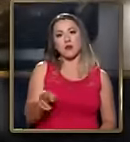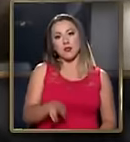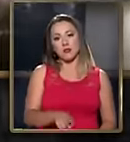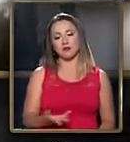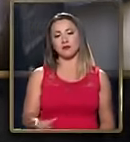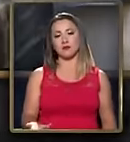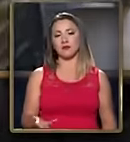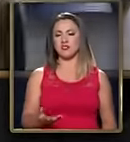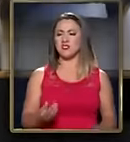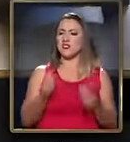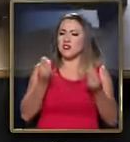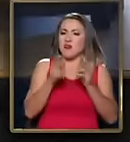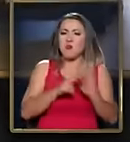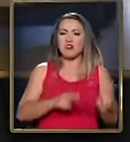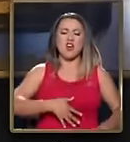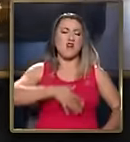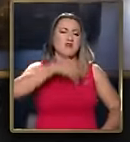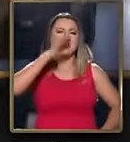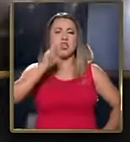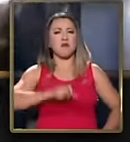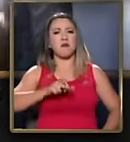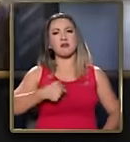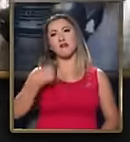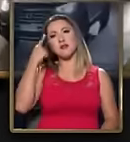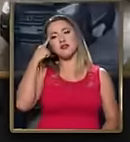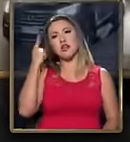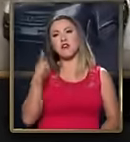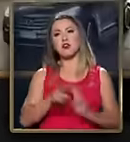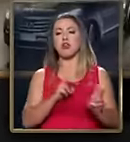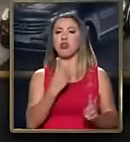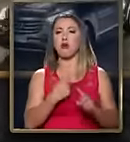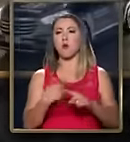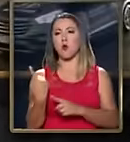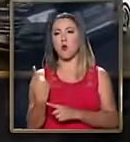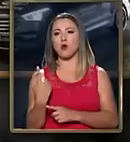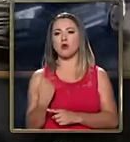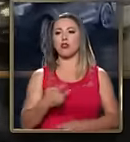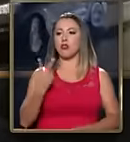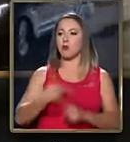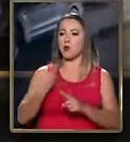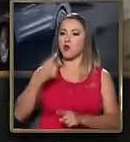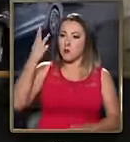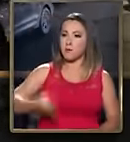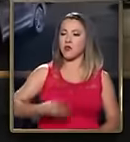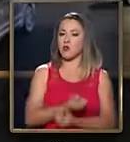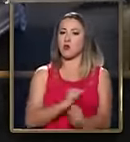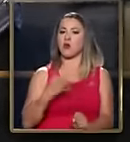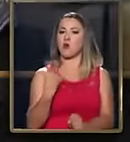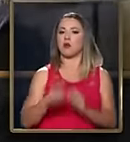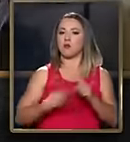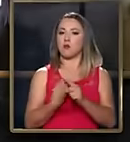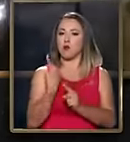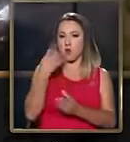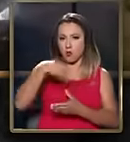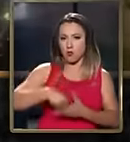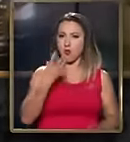Un día le dije, hija, ¿qué vamos a hacer? Ay, no sé, papá, estaba pensando terminar en un 2x1. En los 2x1, mierda, ni siquiera pudiste 4 en 1.